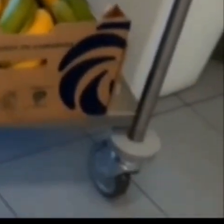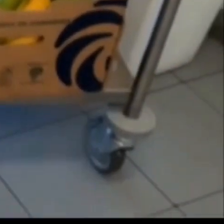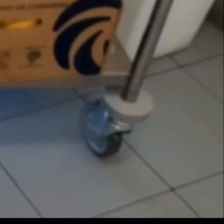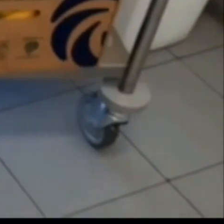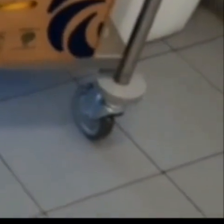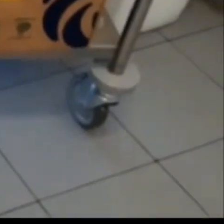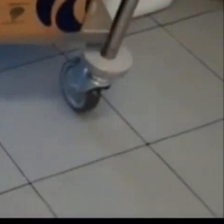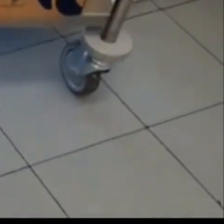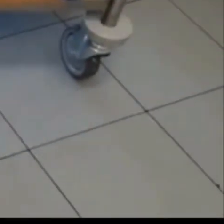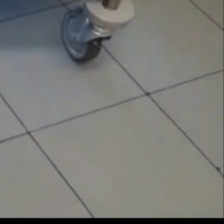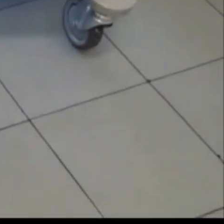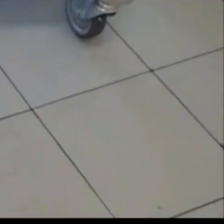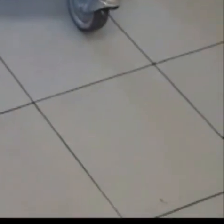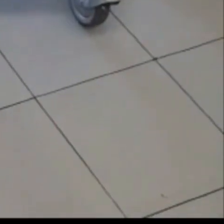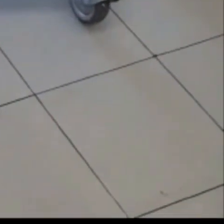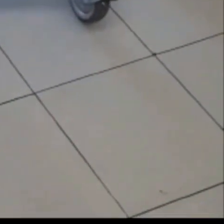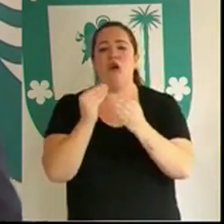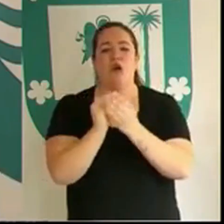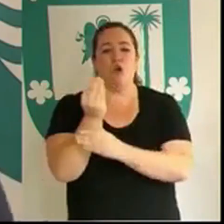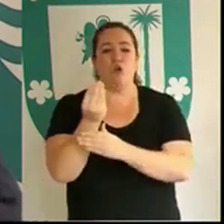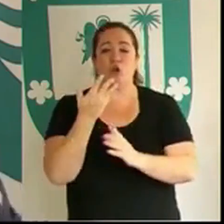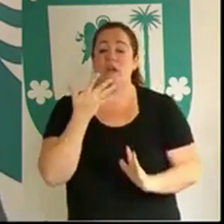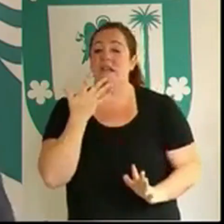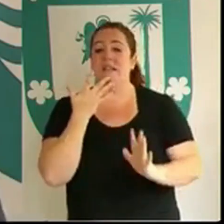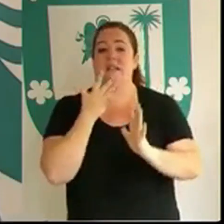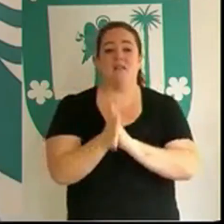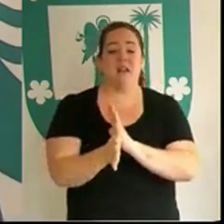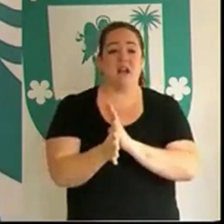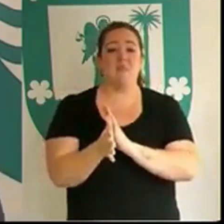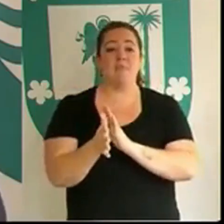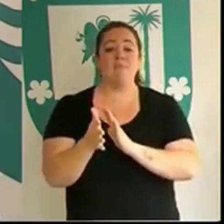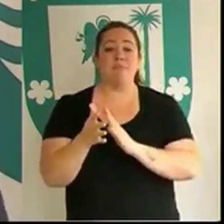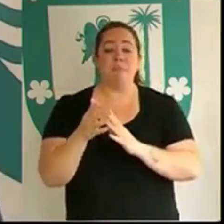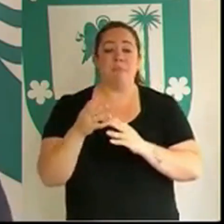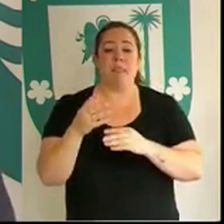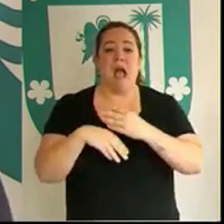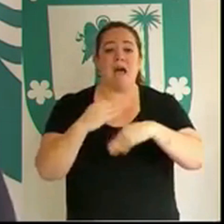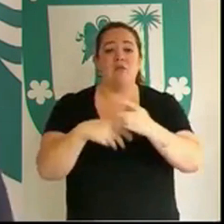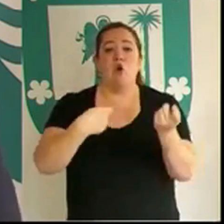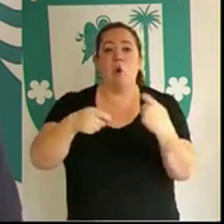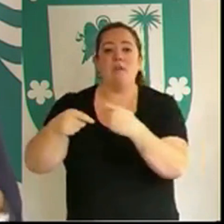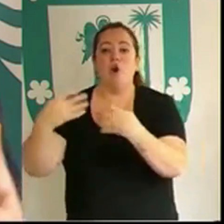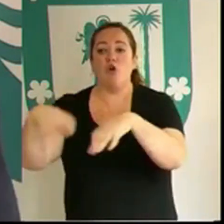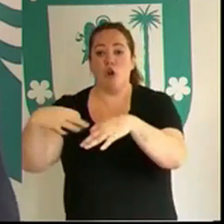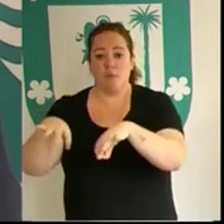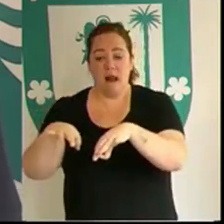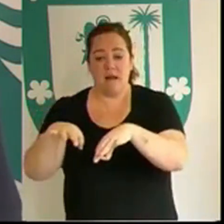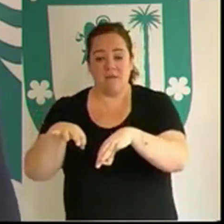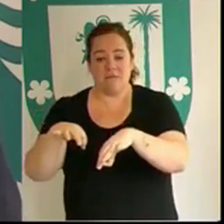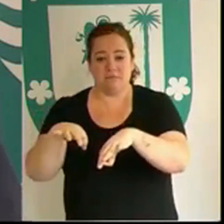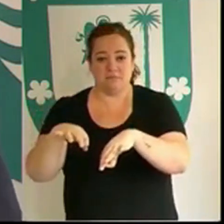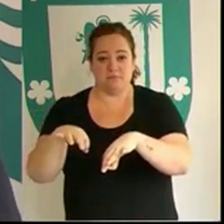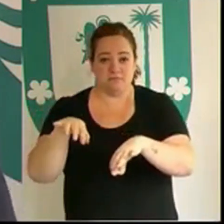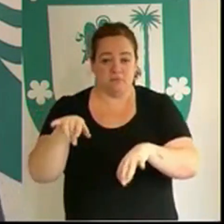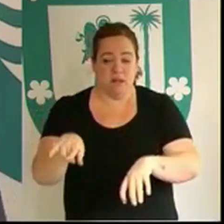tanto, ese producto se está encauzando por las vías normales, convencionales, de comercialización y lo